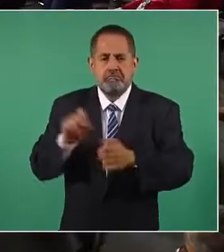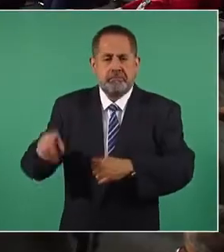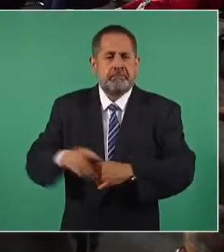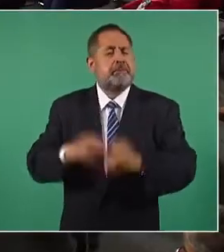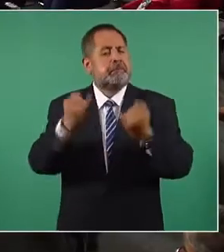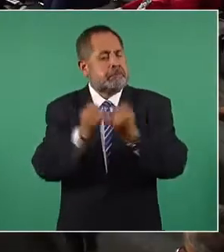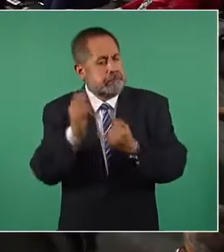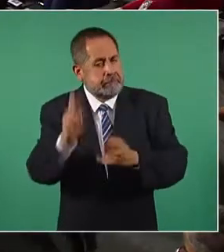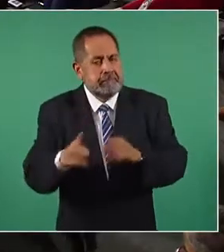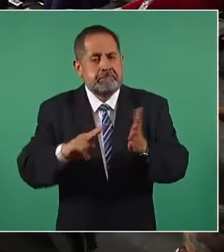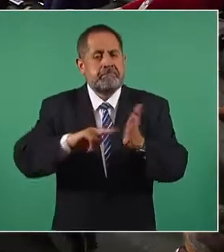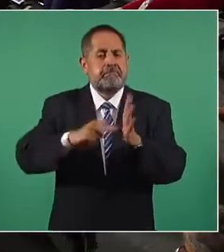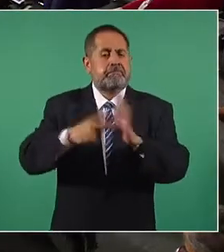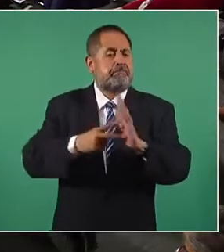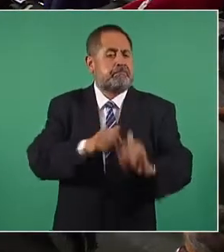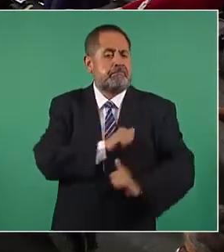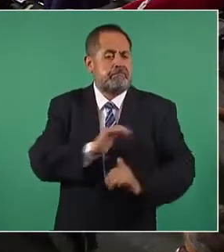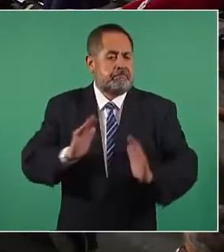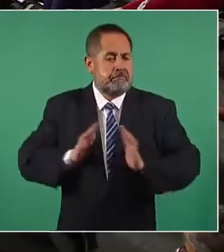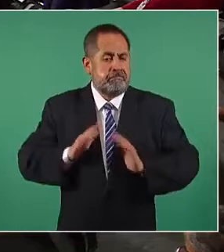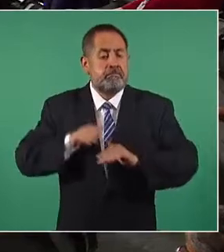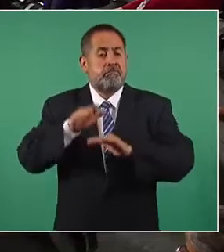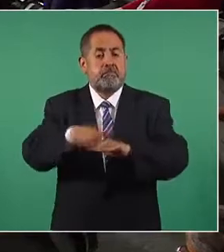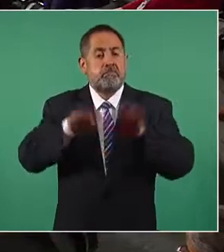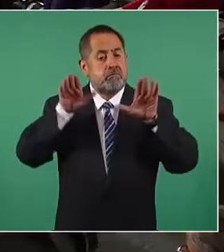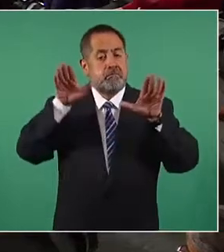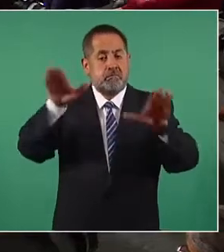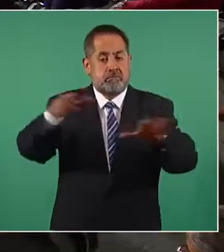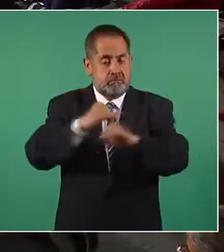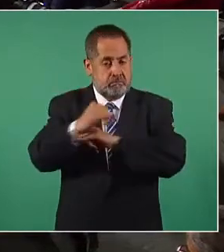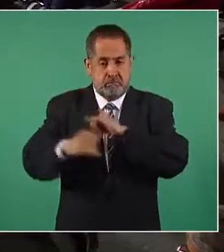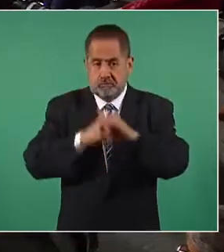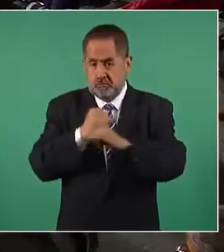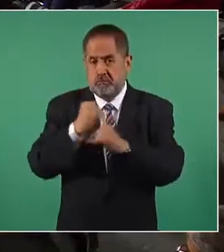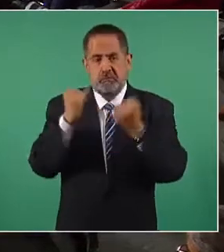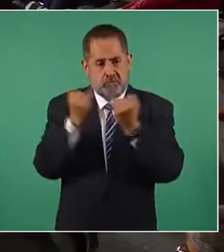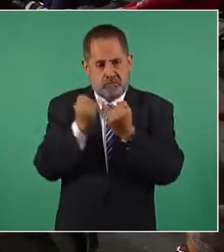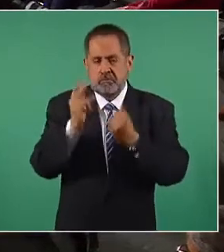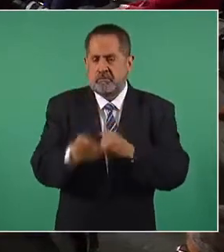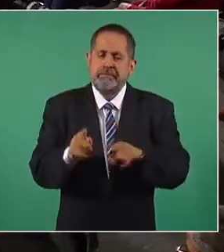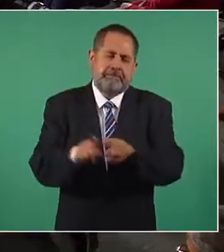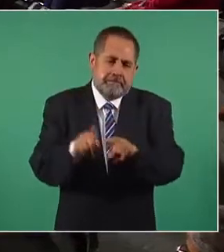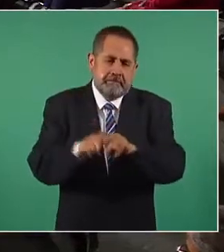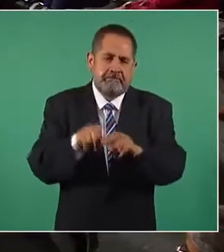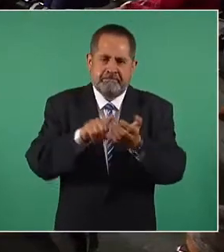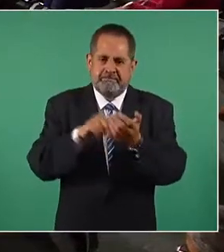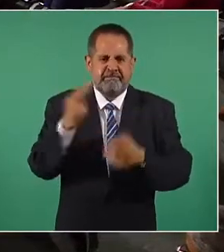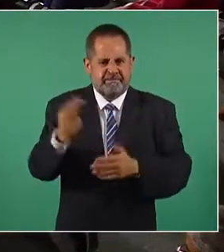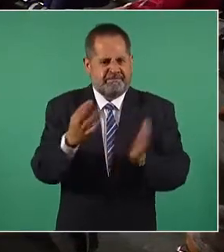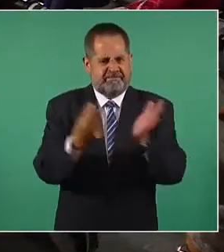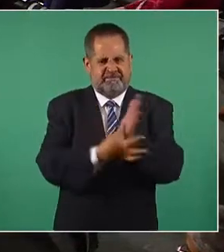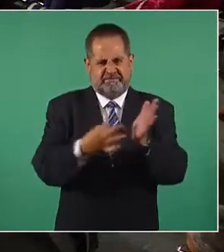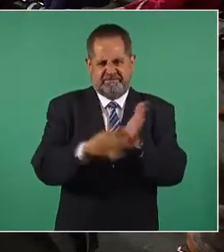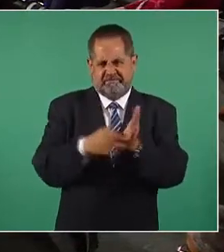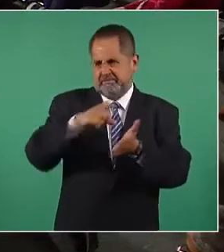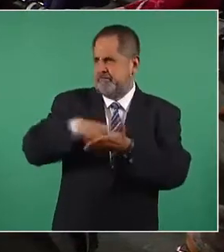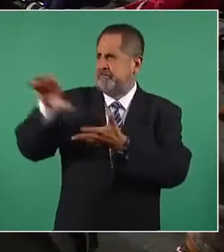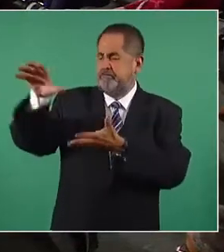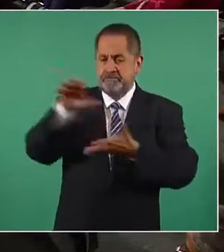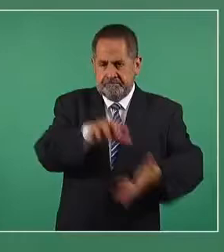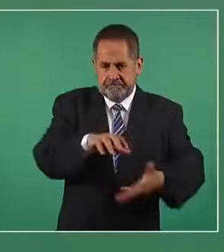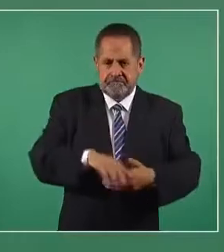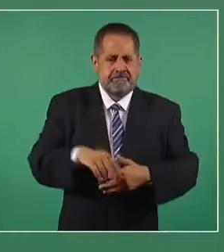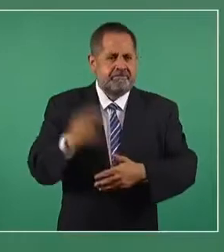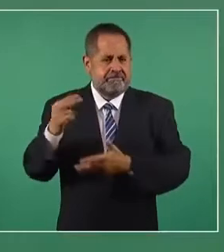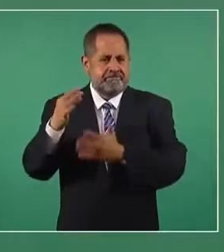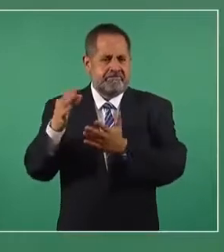militares en el caso del aeropuerto, porque ahí también se requiere acero y también se